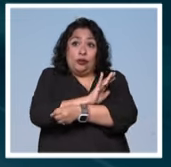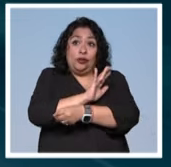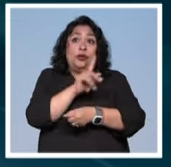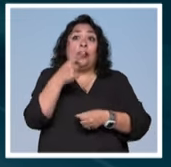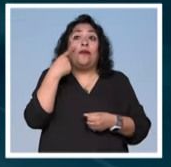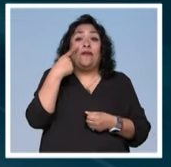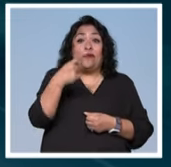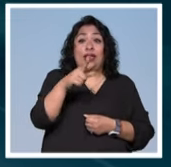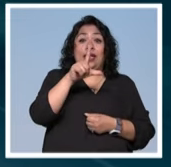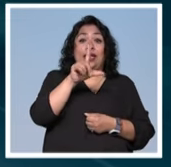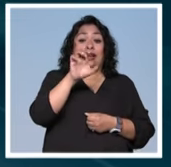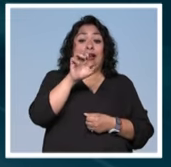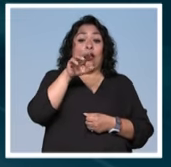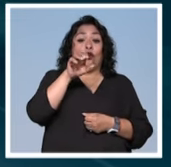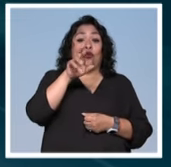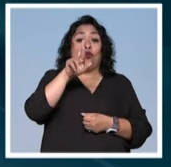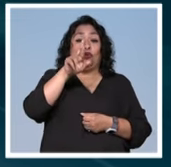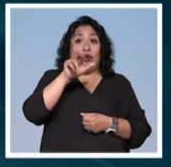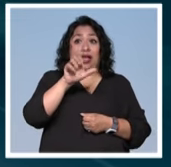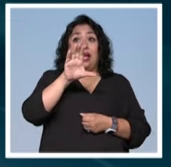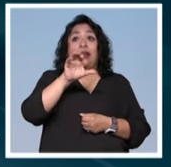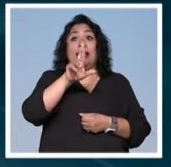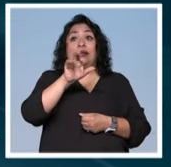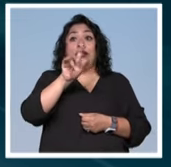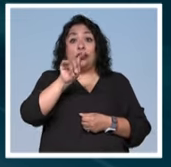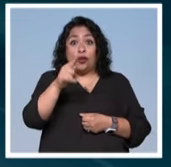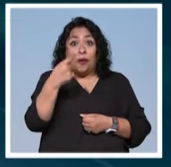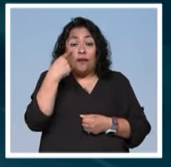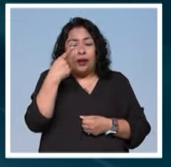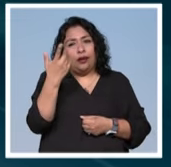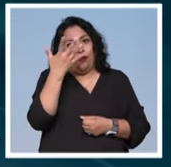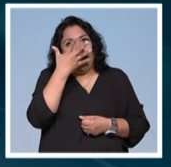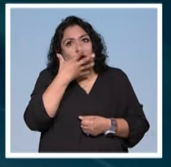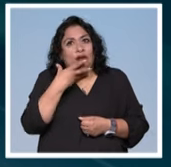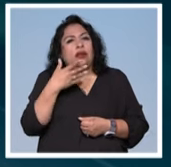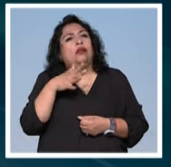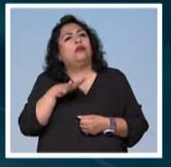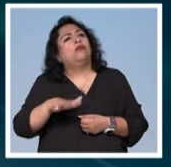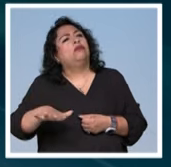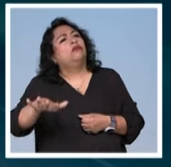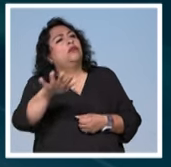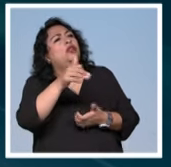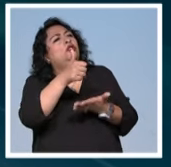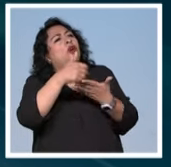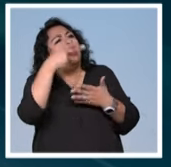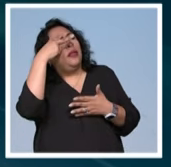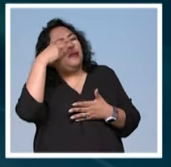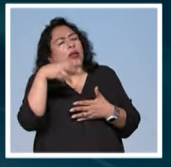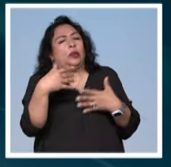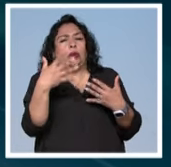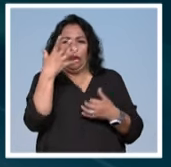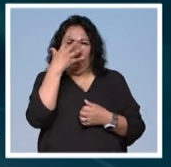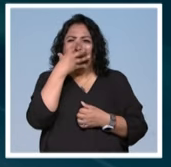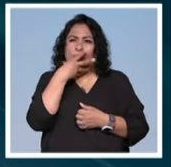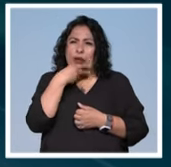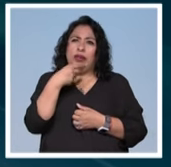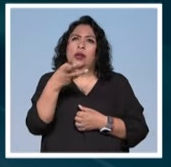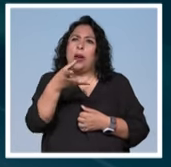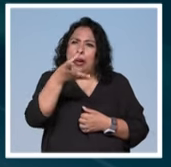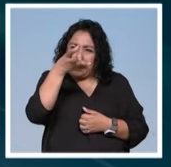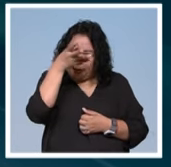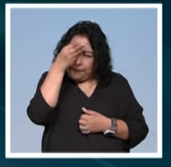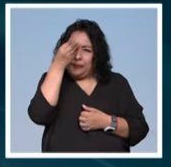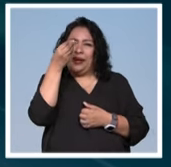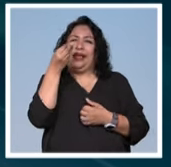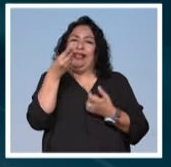a leonora Carrington por ejemplo es es bonito ver esas panorámicas de la ciudad de México todo eso bueno aprendes de